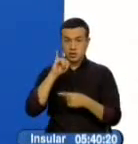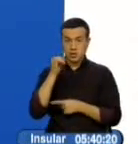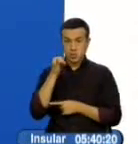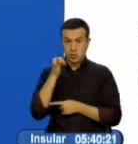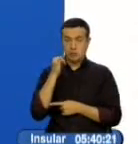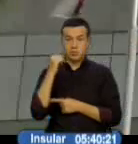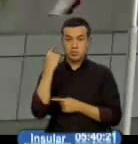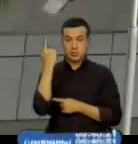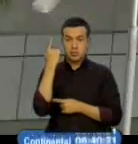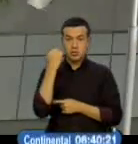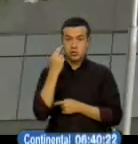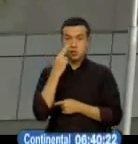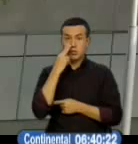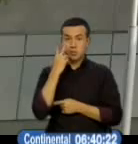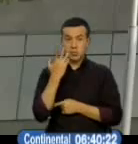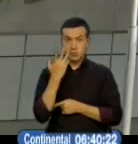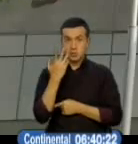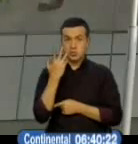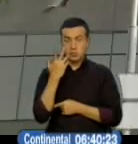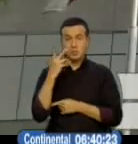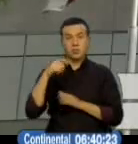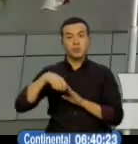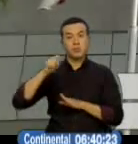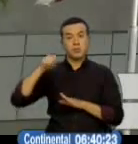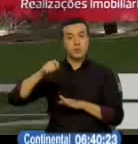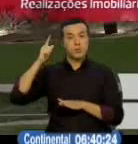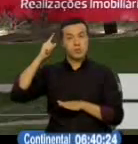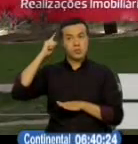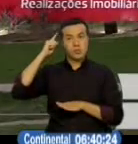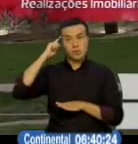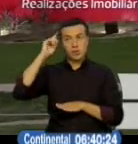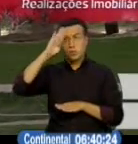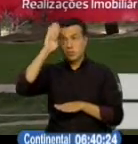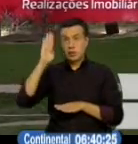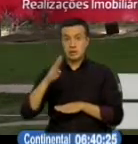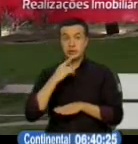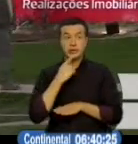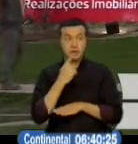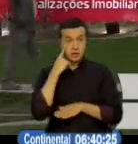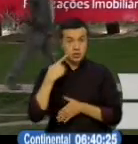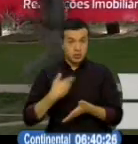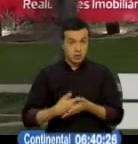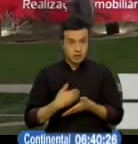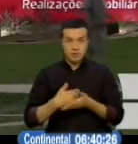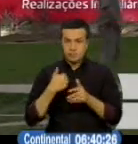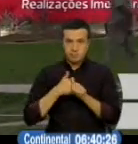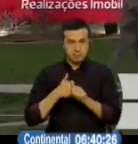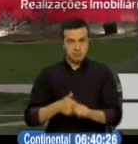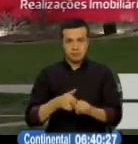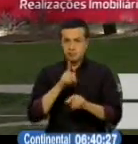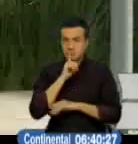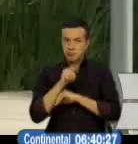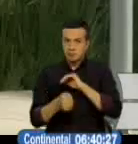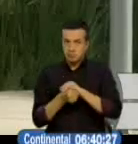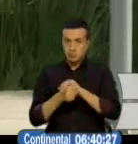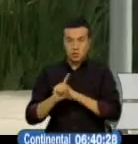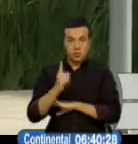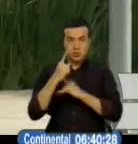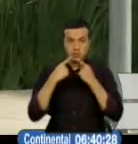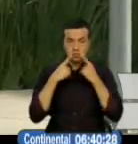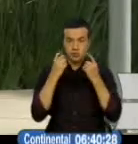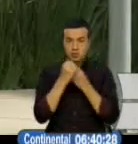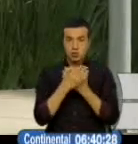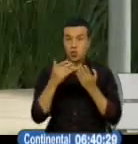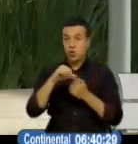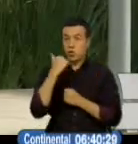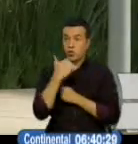1 de junio. Sin embargo, desde la Procuraduría brasileña se solicita que la reserva a estas pruebas se mantenga. Solamente podrá enviar la información